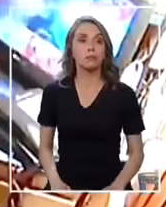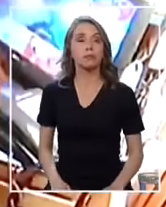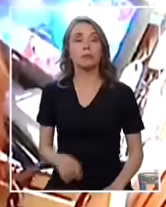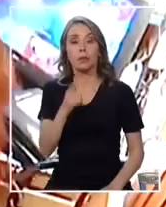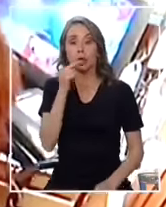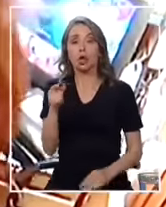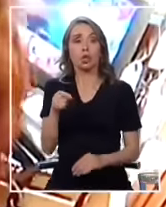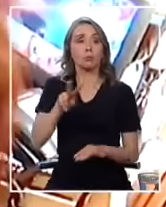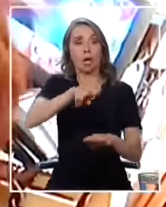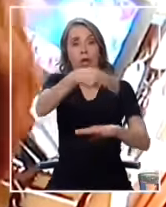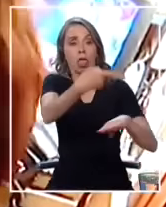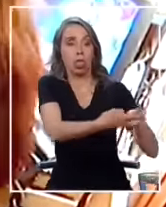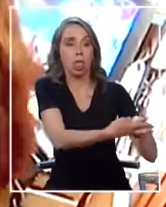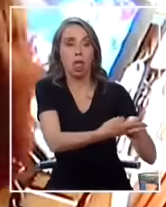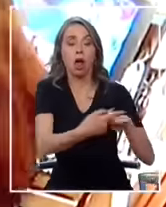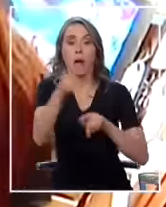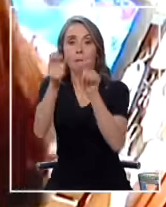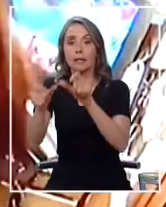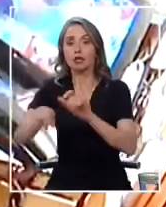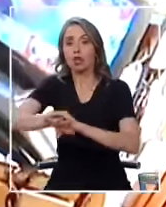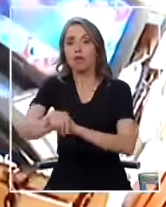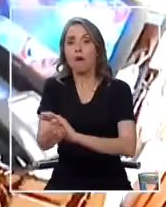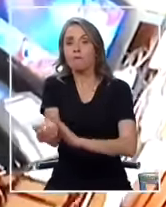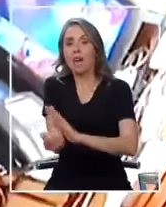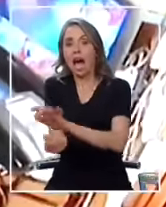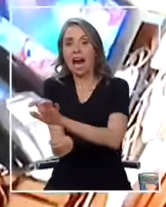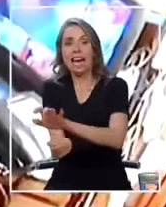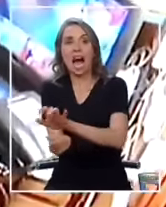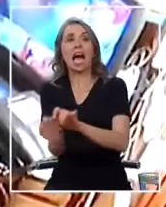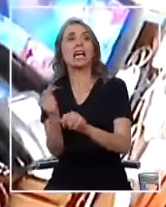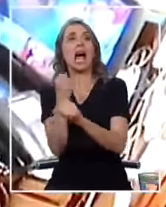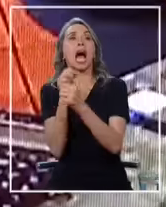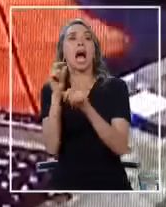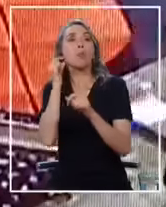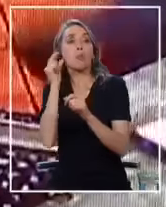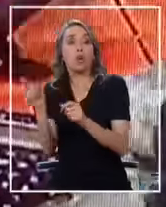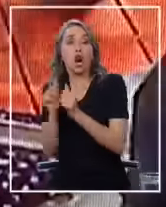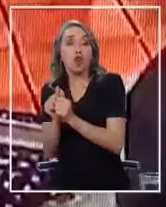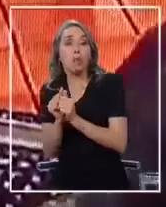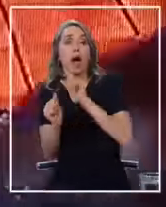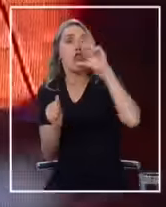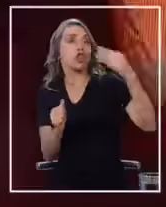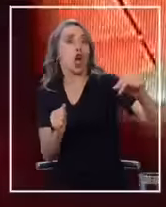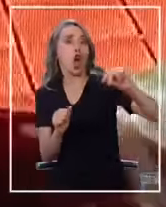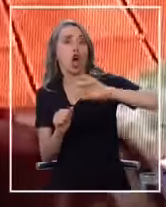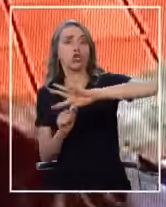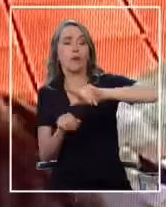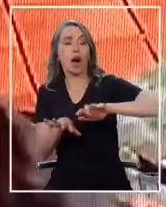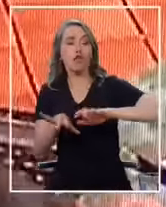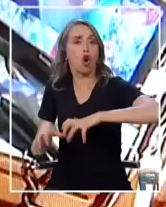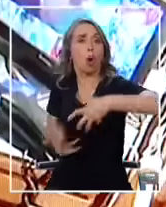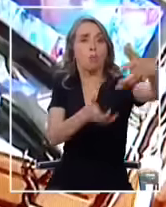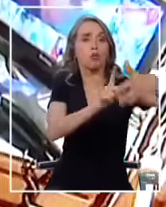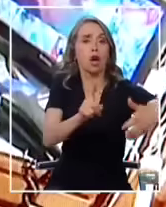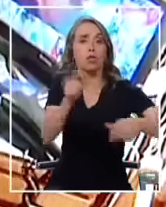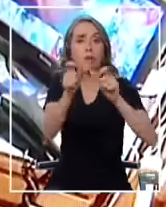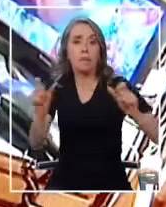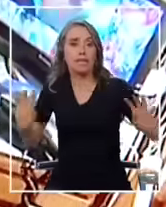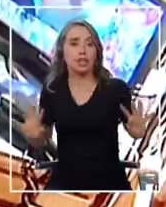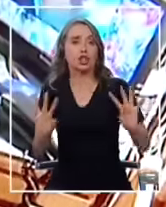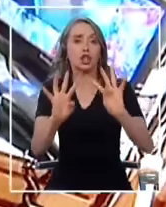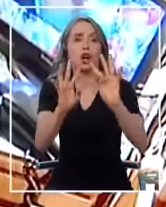Mientras él estaba en esa posición, otro sujeto se lleva la caja y su compañera evita el robo de un computador junto a otros colegas. Salen a enfrentar a